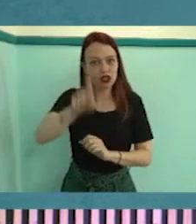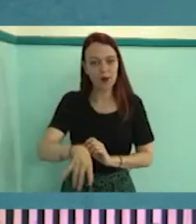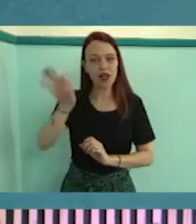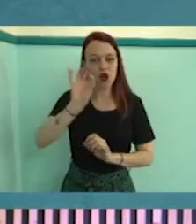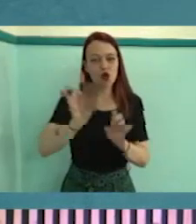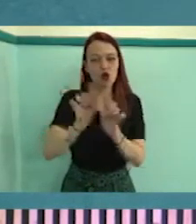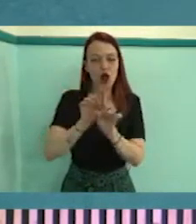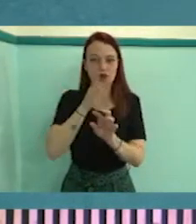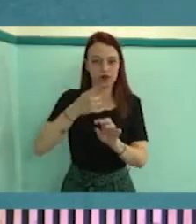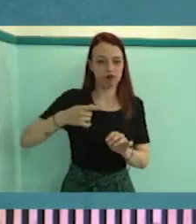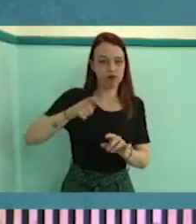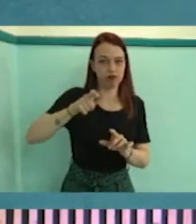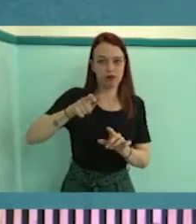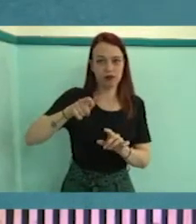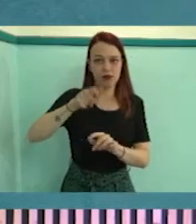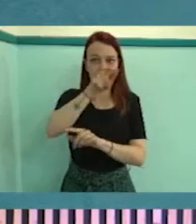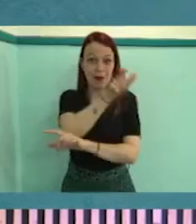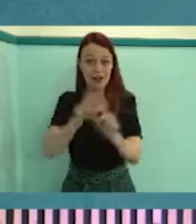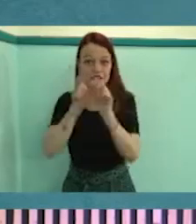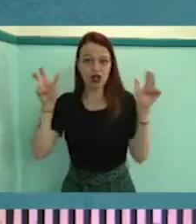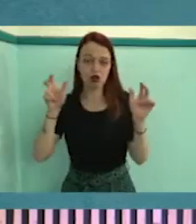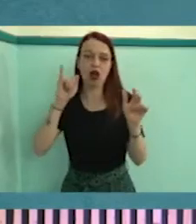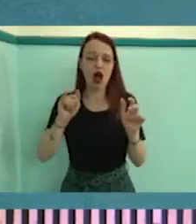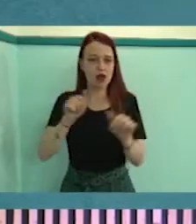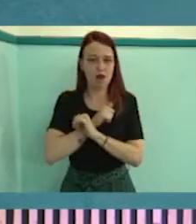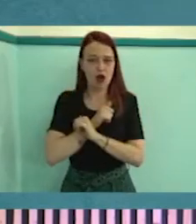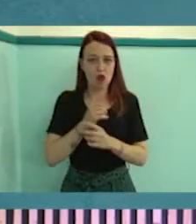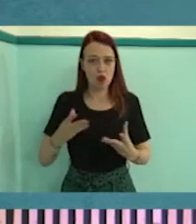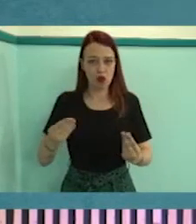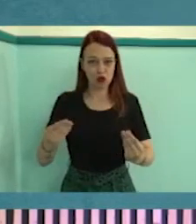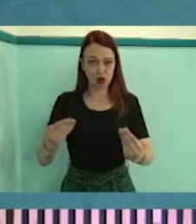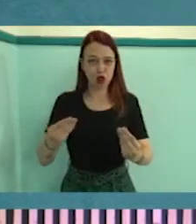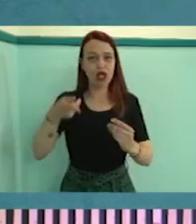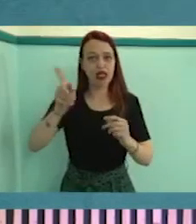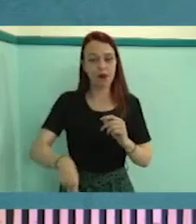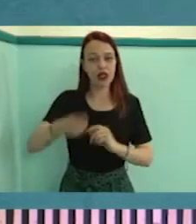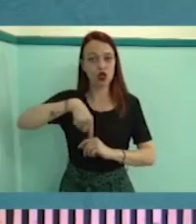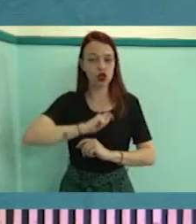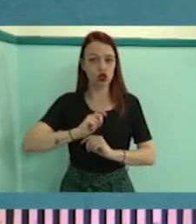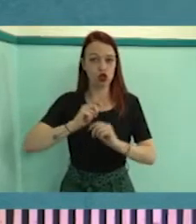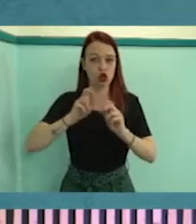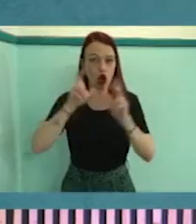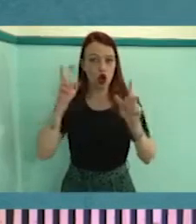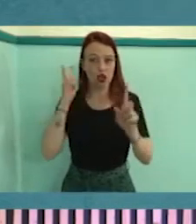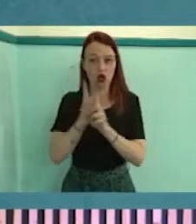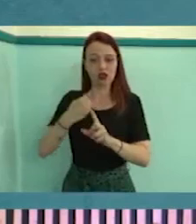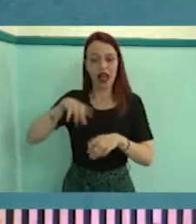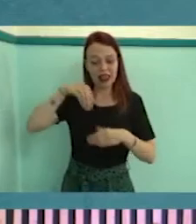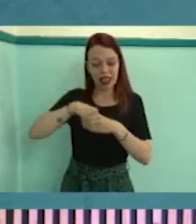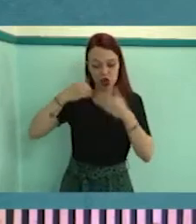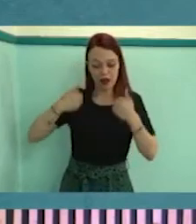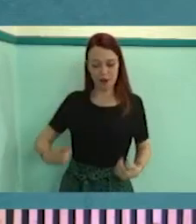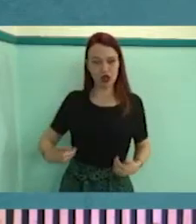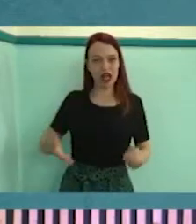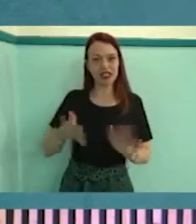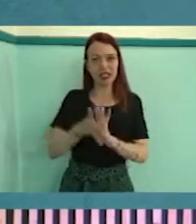tasa tan alta de de desempleo que hay por ejemplo entre personas gordas tenemos la gordofobia intrapersonal de acuerdo que sería como la que